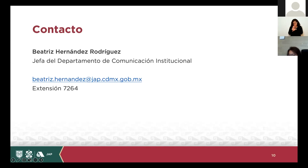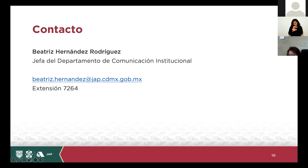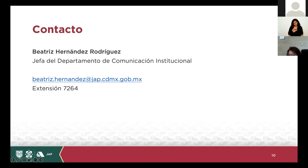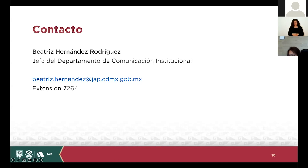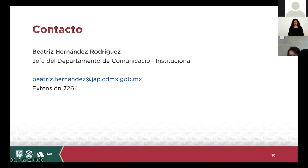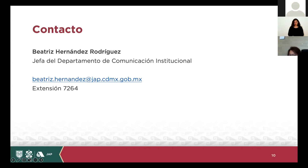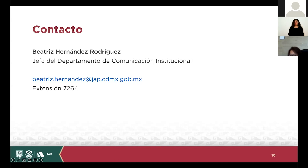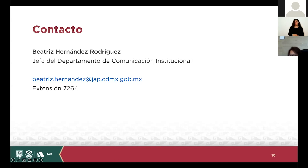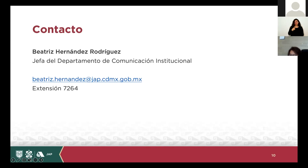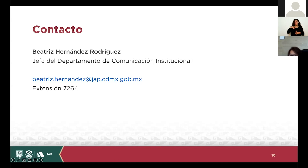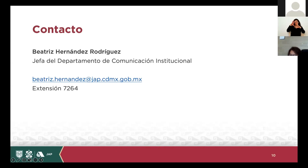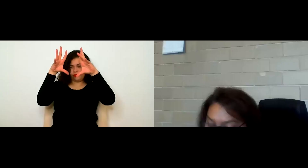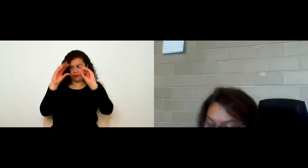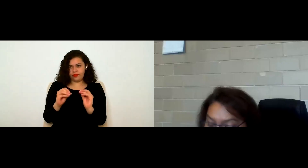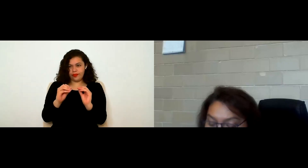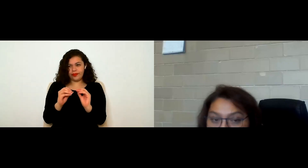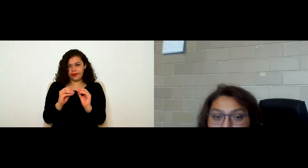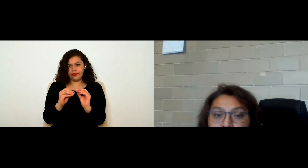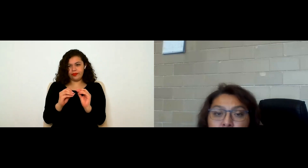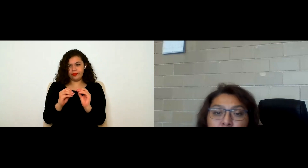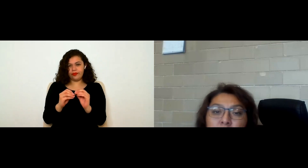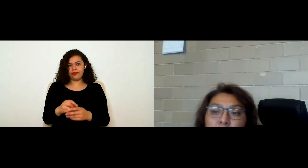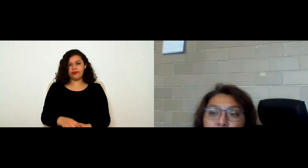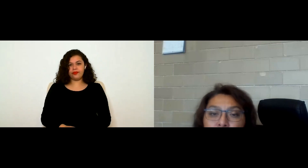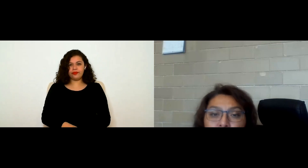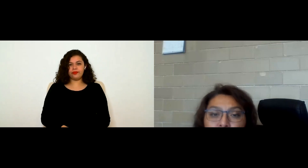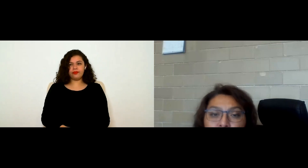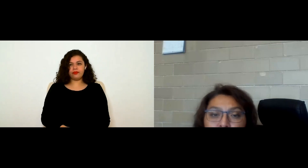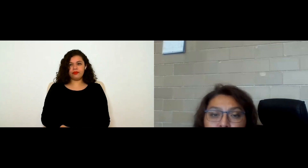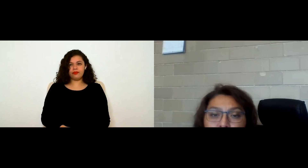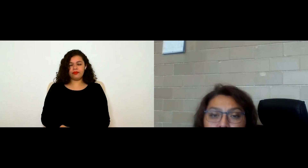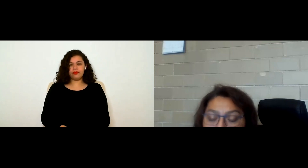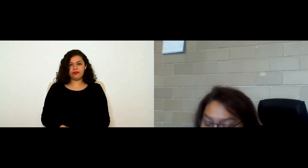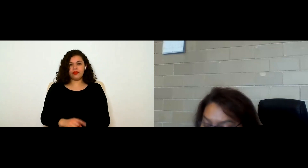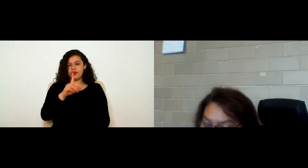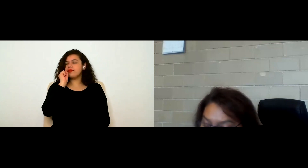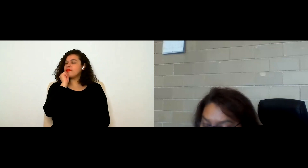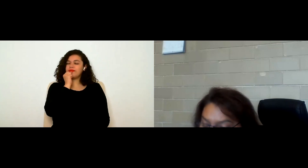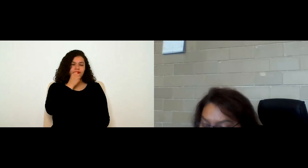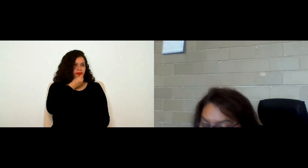voy a dejar de compartir esta pantalla. Un segundo, por favor.